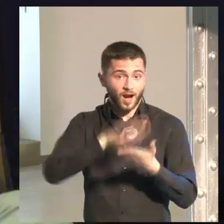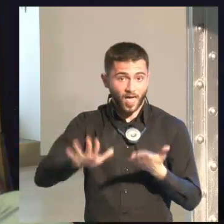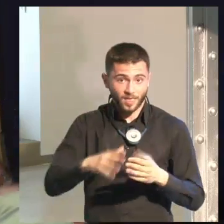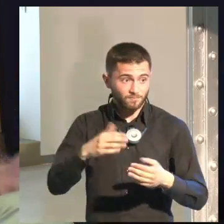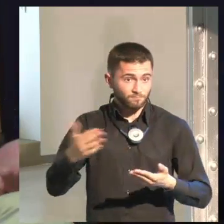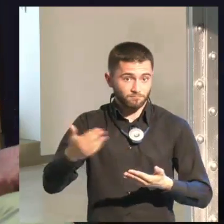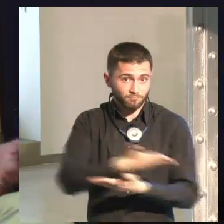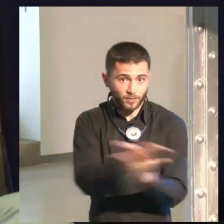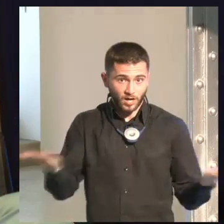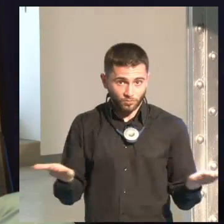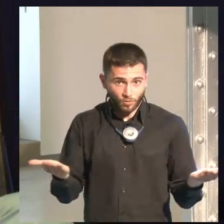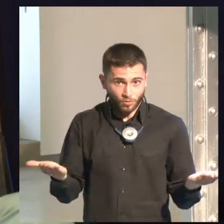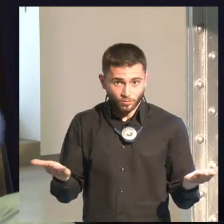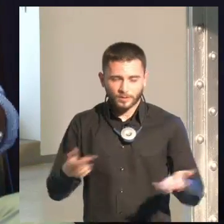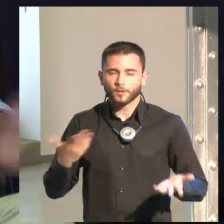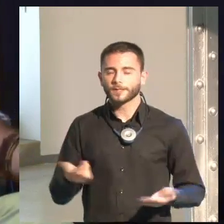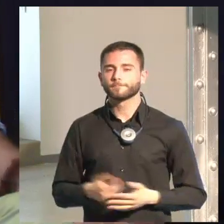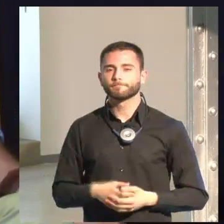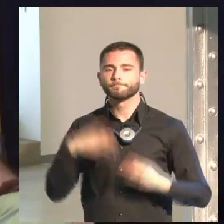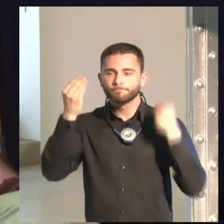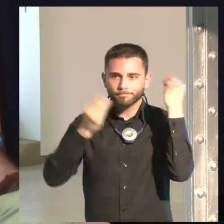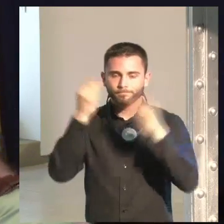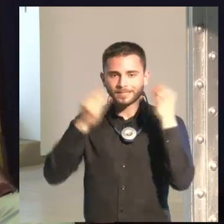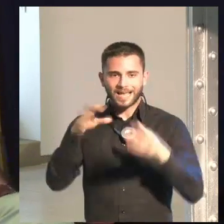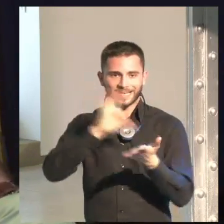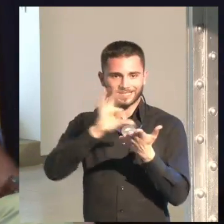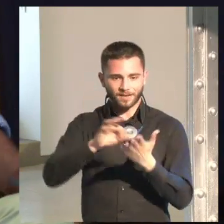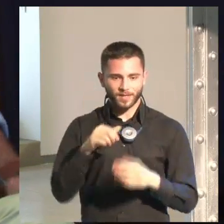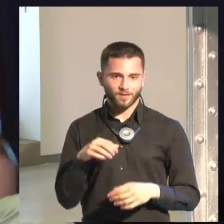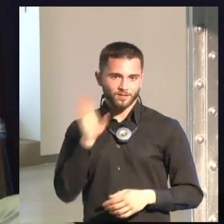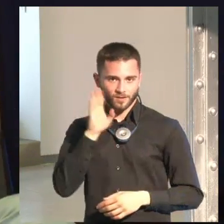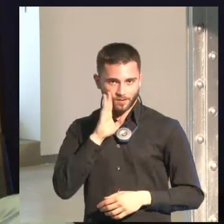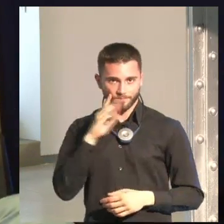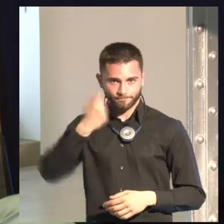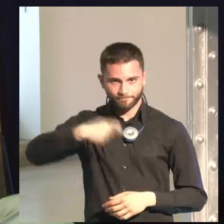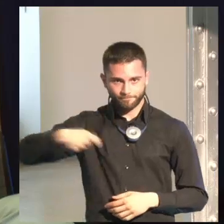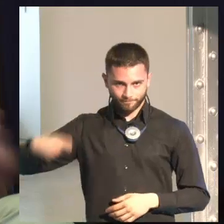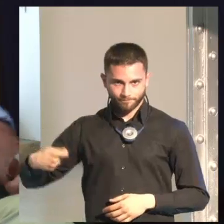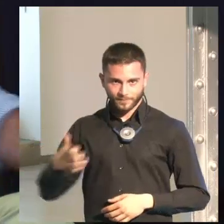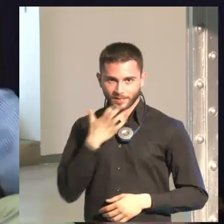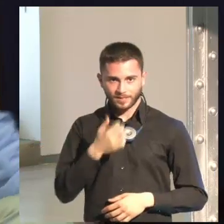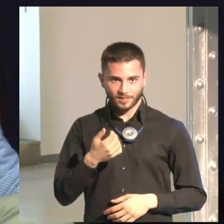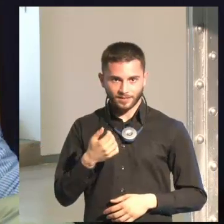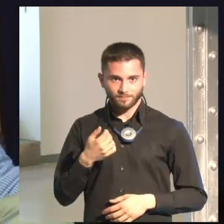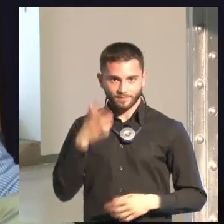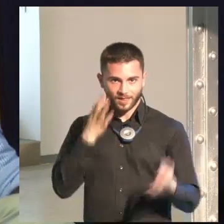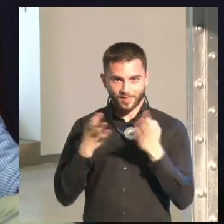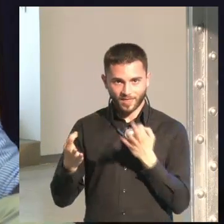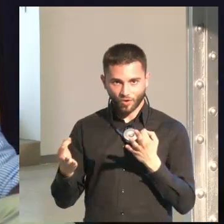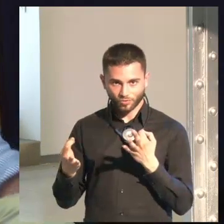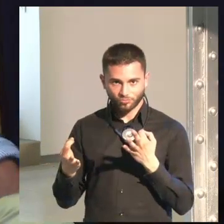mercado. Pero es que tenemos que valorar que estos servicios cuestan dinero, y que si nuestros datos, nosotros somos incompatibles con